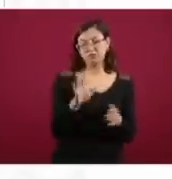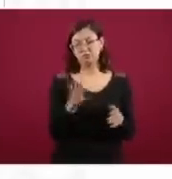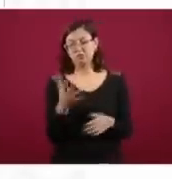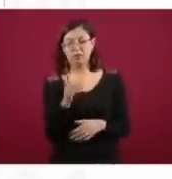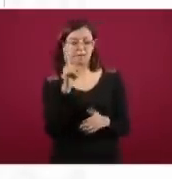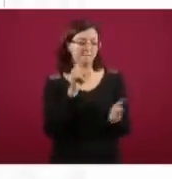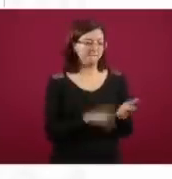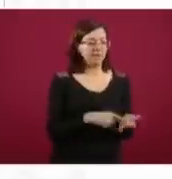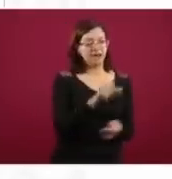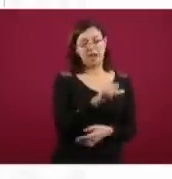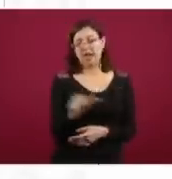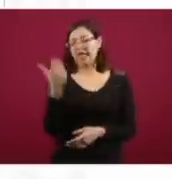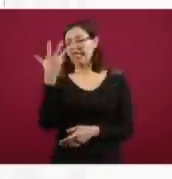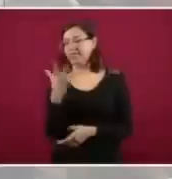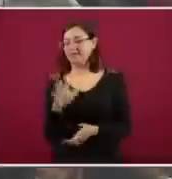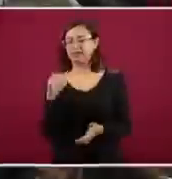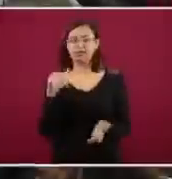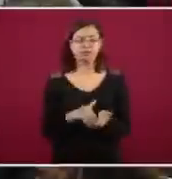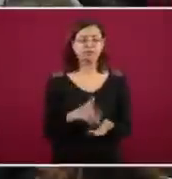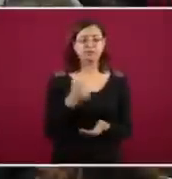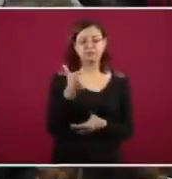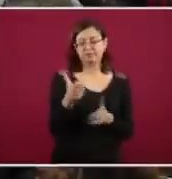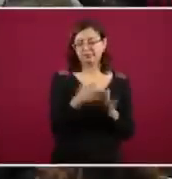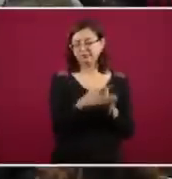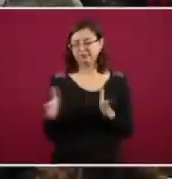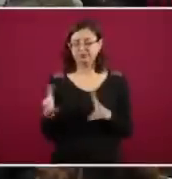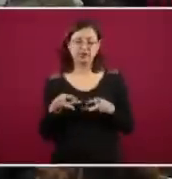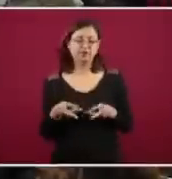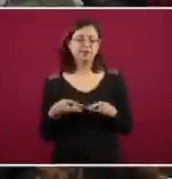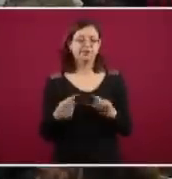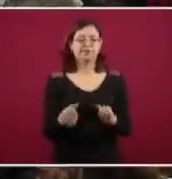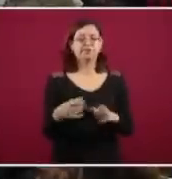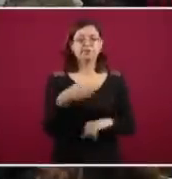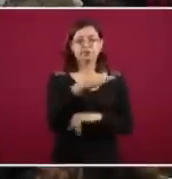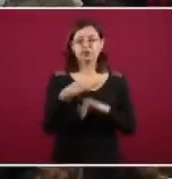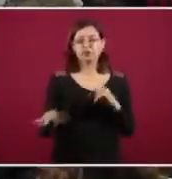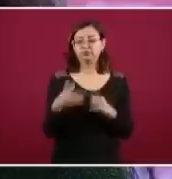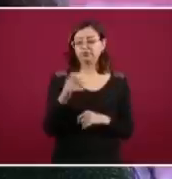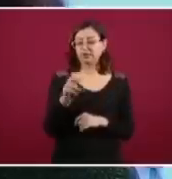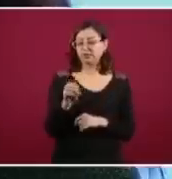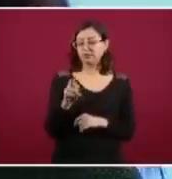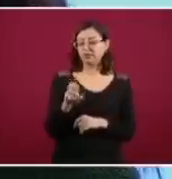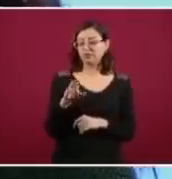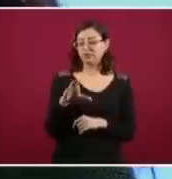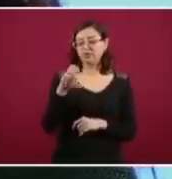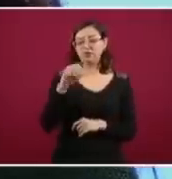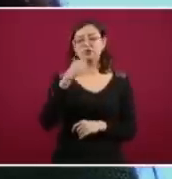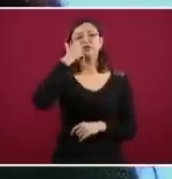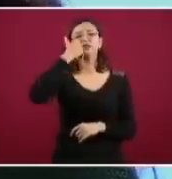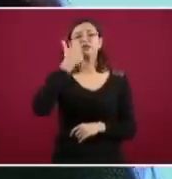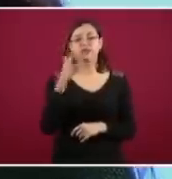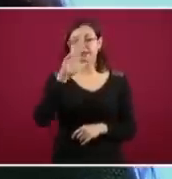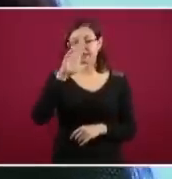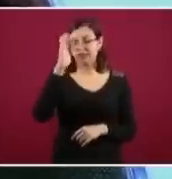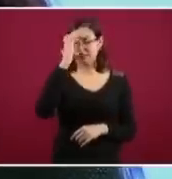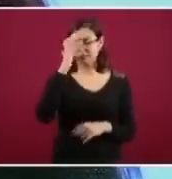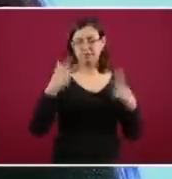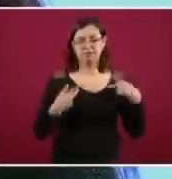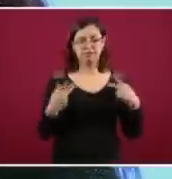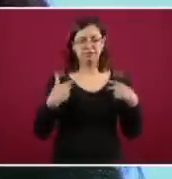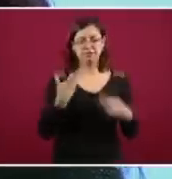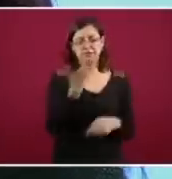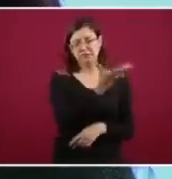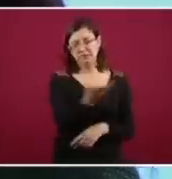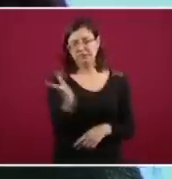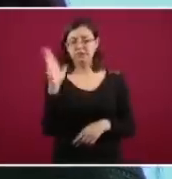pesos durante este fin de semana. Por último, la Profeco desea reconocer a aquellos proveedores que tuvieron las